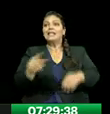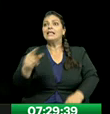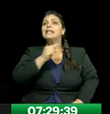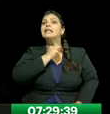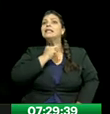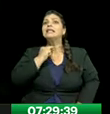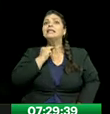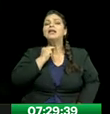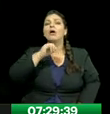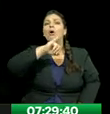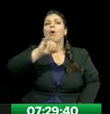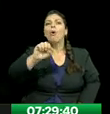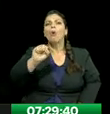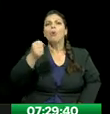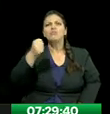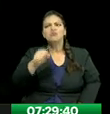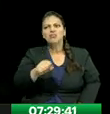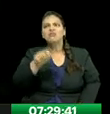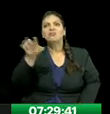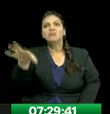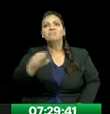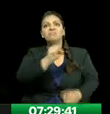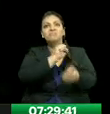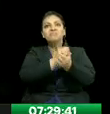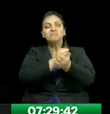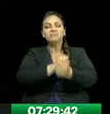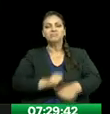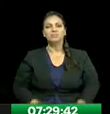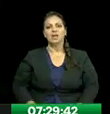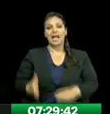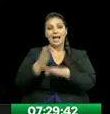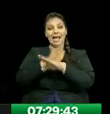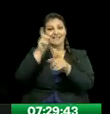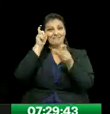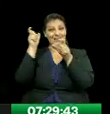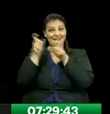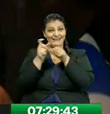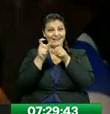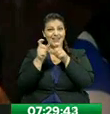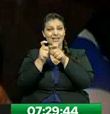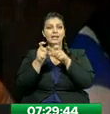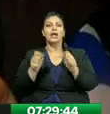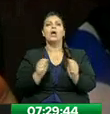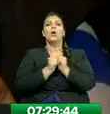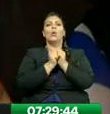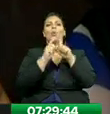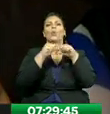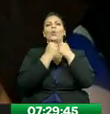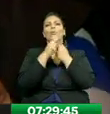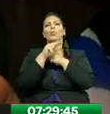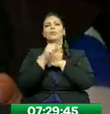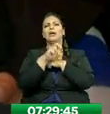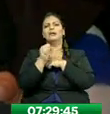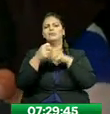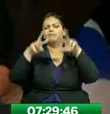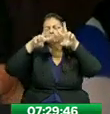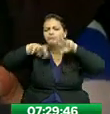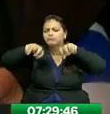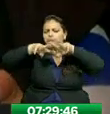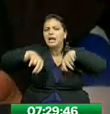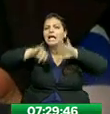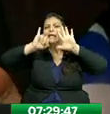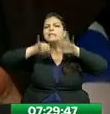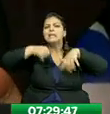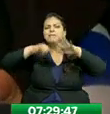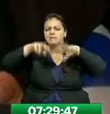José T. Una investigación que Fiscalía venía realizando en conjunto con la UNACE desde aproximadamente 6 meses a efectos de desarticular